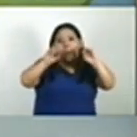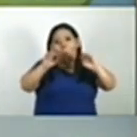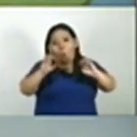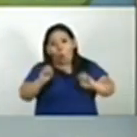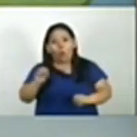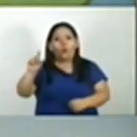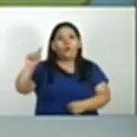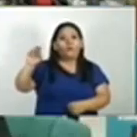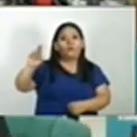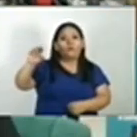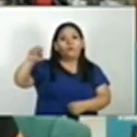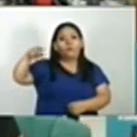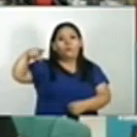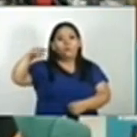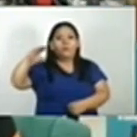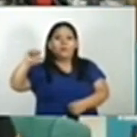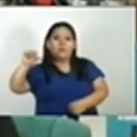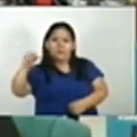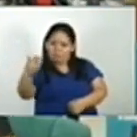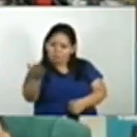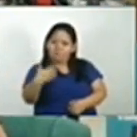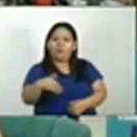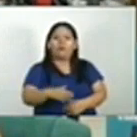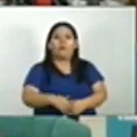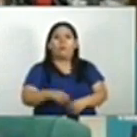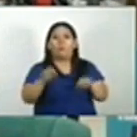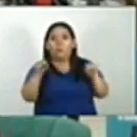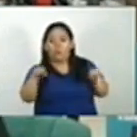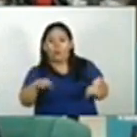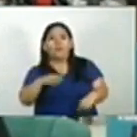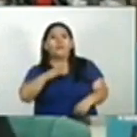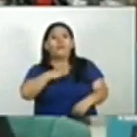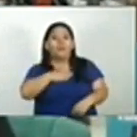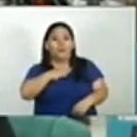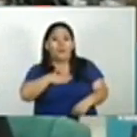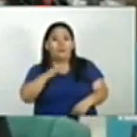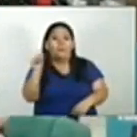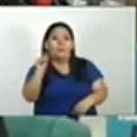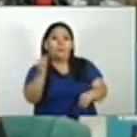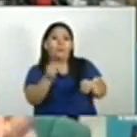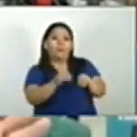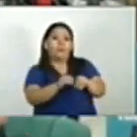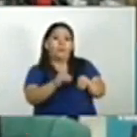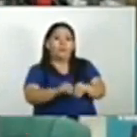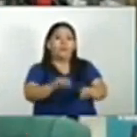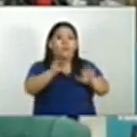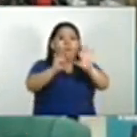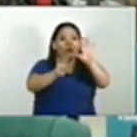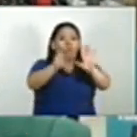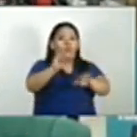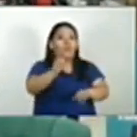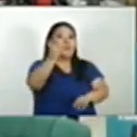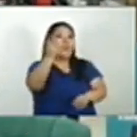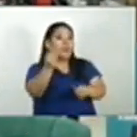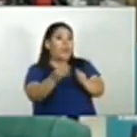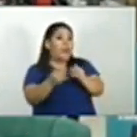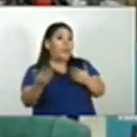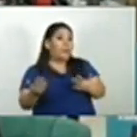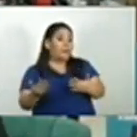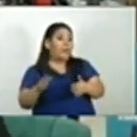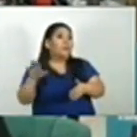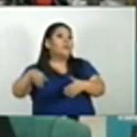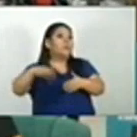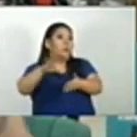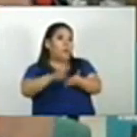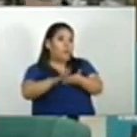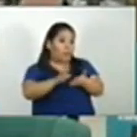de Dropy Cash. Vengan con nosotros, pueden obtener incluso un crédito de hasta 90 días de gracia. Obtienen